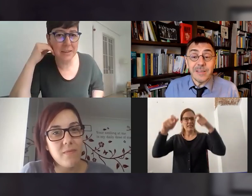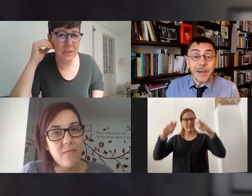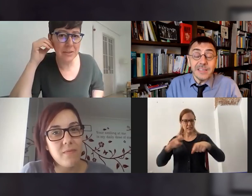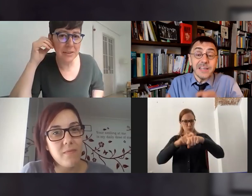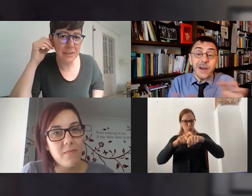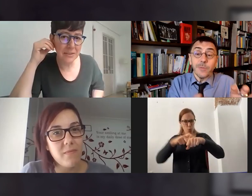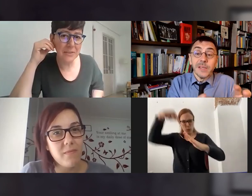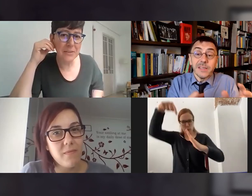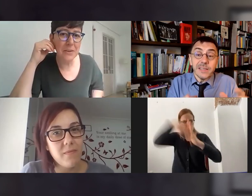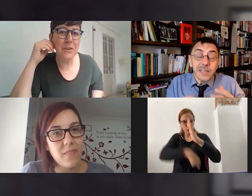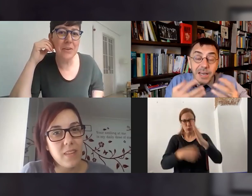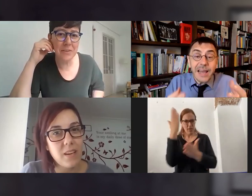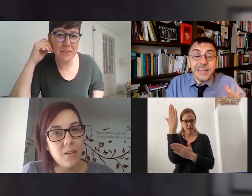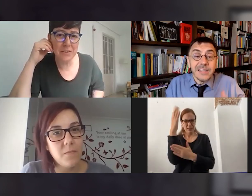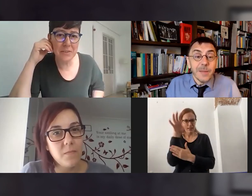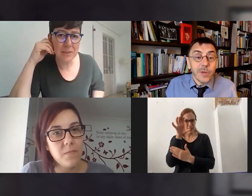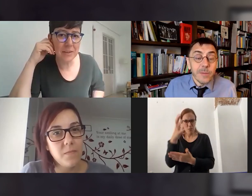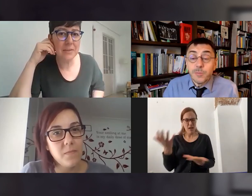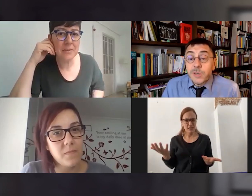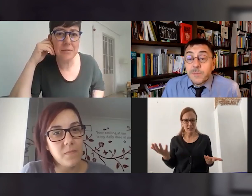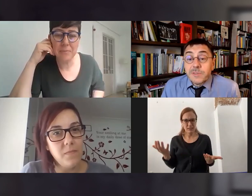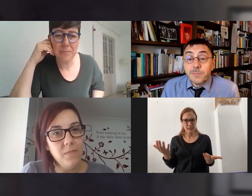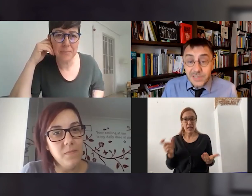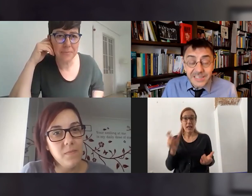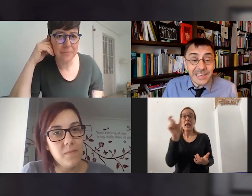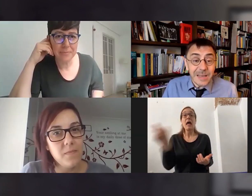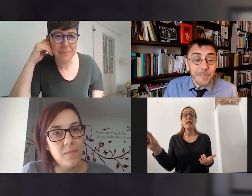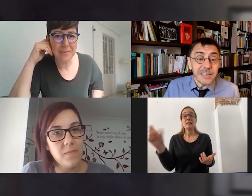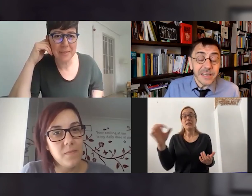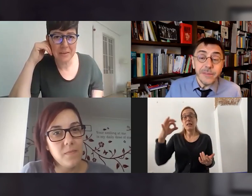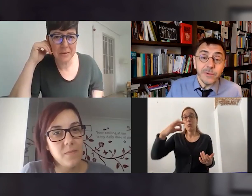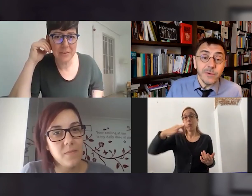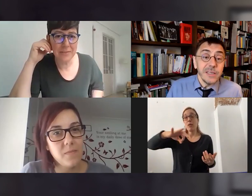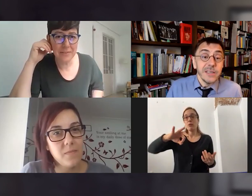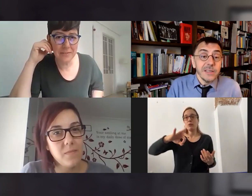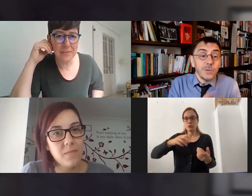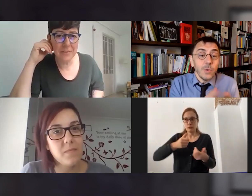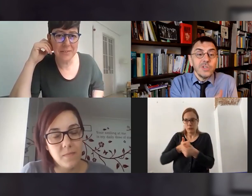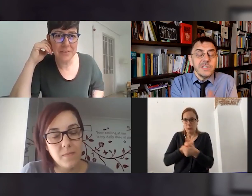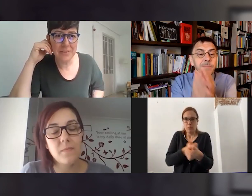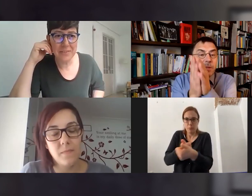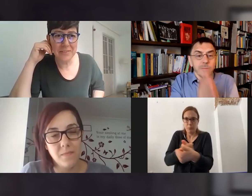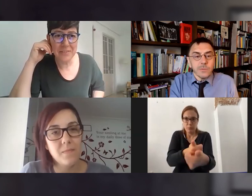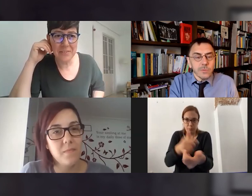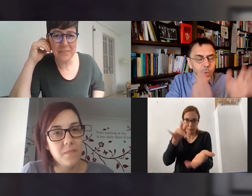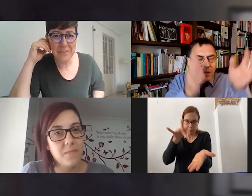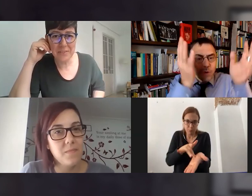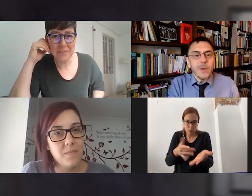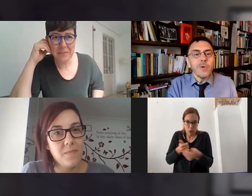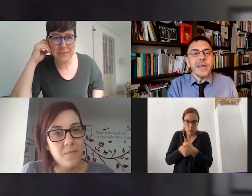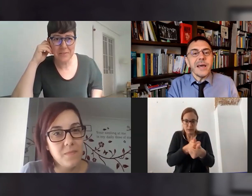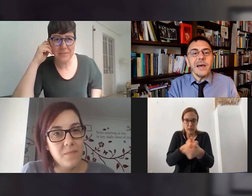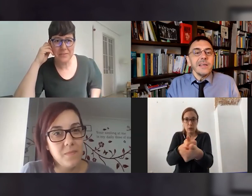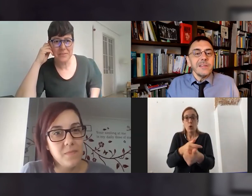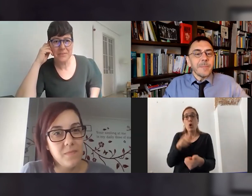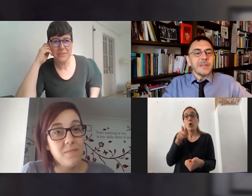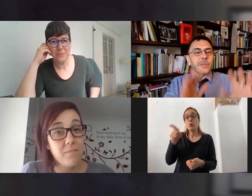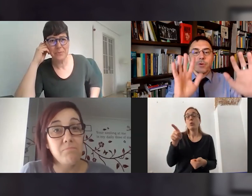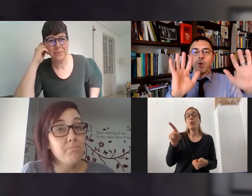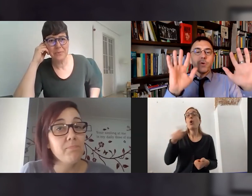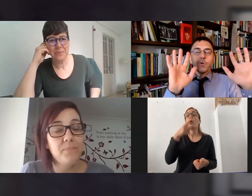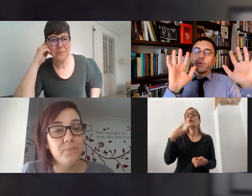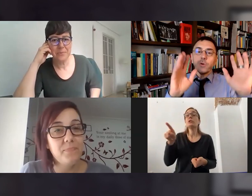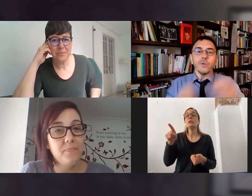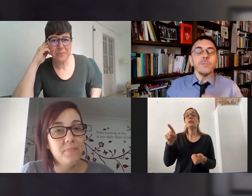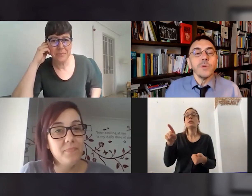derecha de este país? Y claro, a la gente de Podemos, bueno, pues es que les han perseguido, ¿no? Y tú, Conchi, tú has sido peluquera y de repente